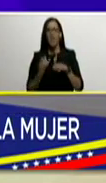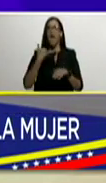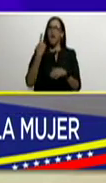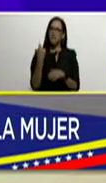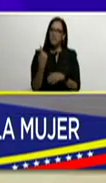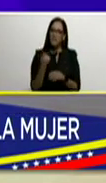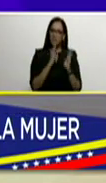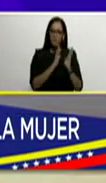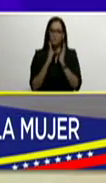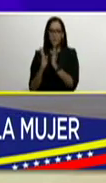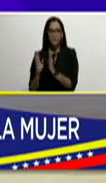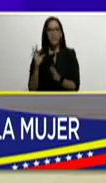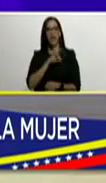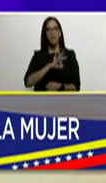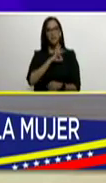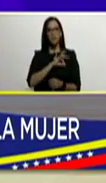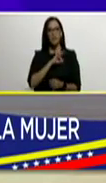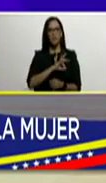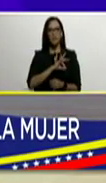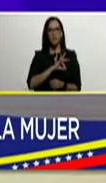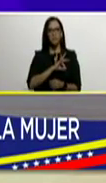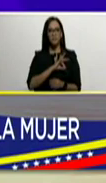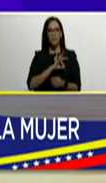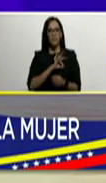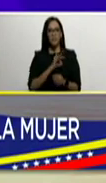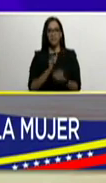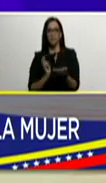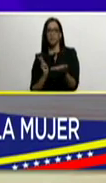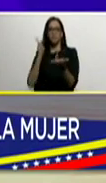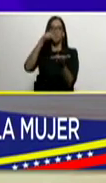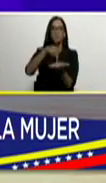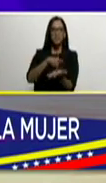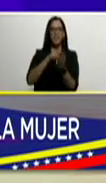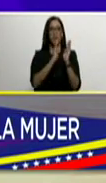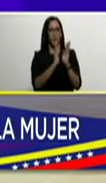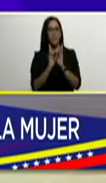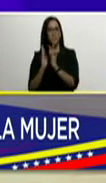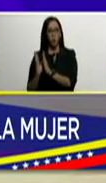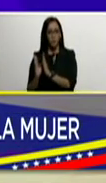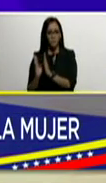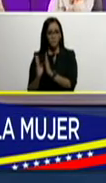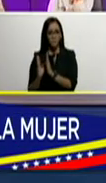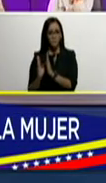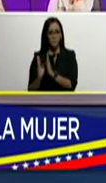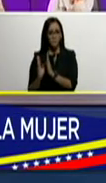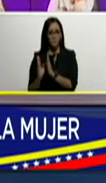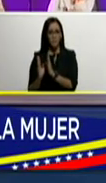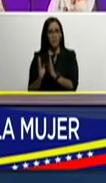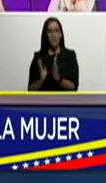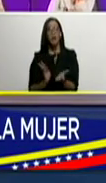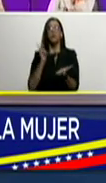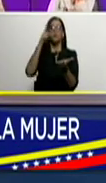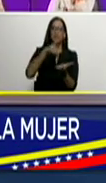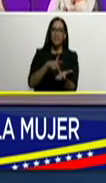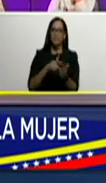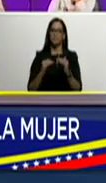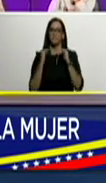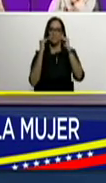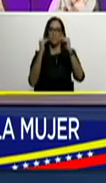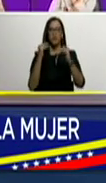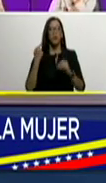falta organizarse en la sociedad, dar un salto en la organización, un salto de lo que hemos